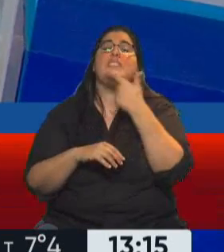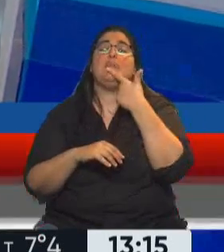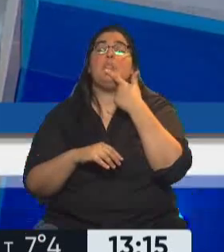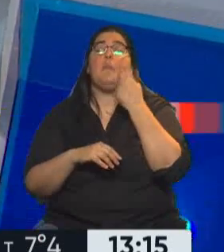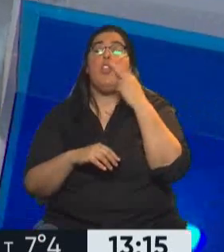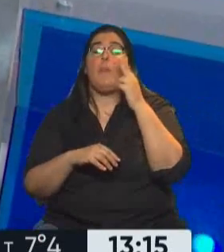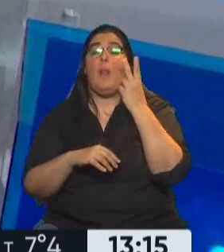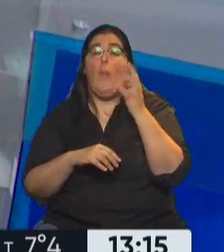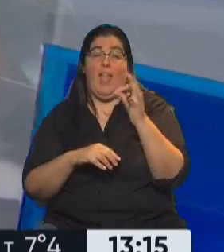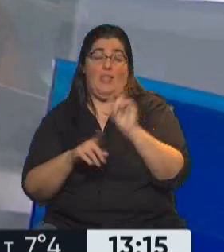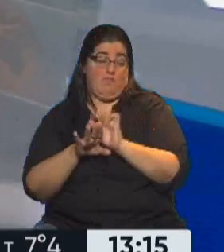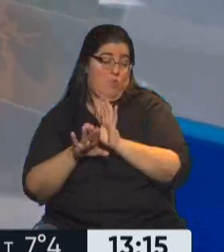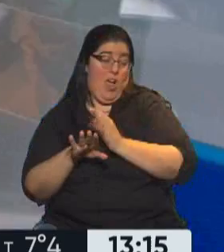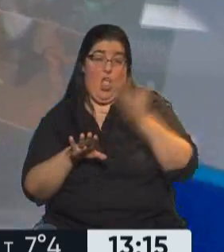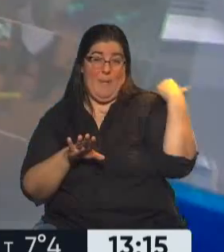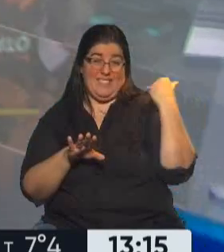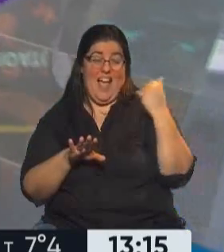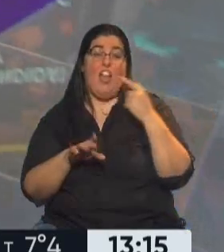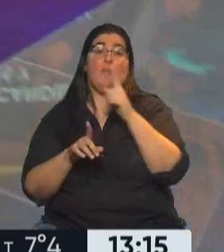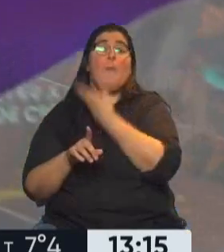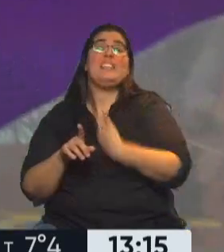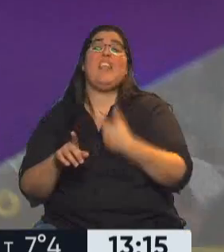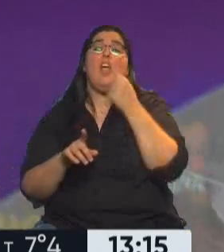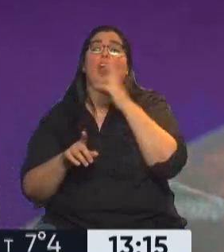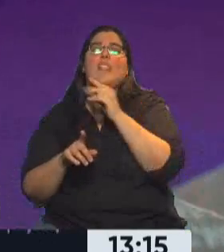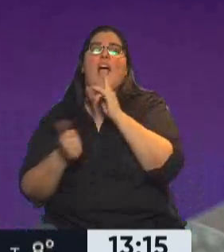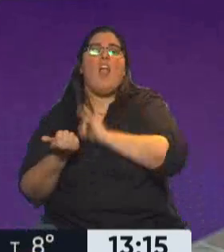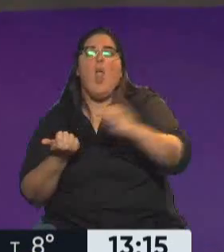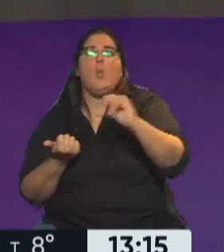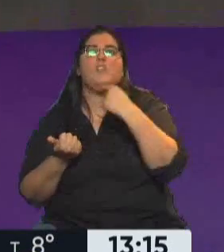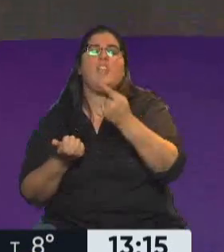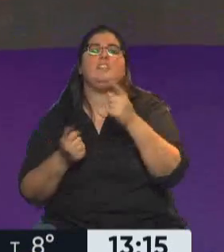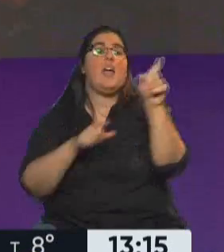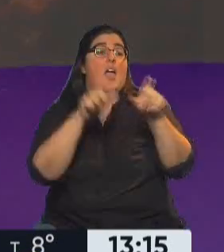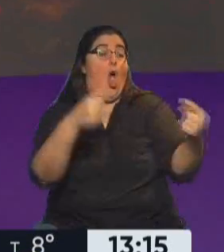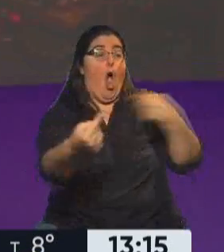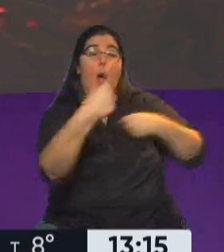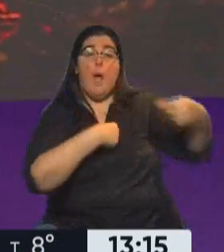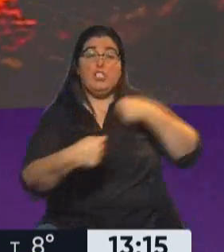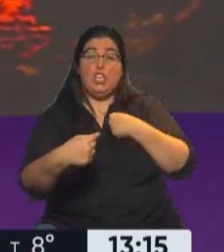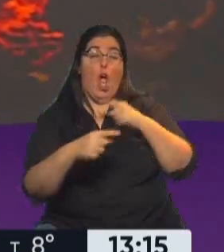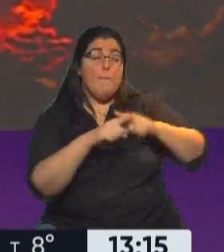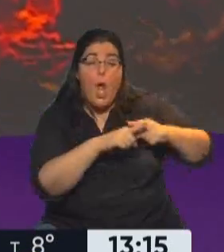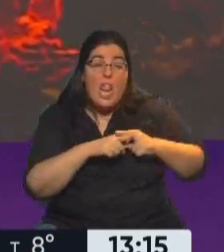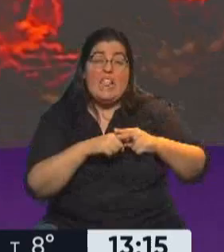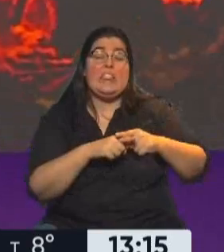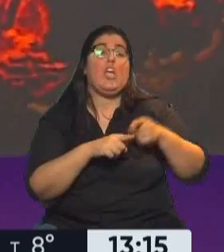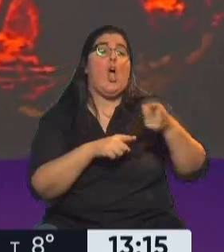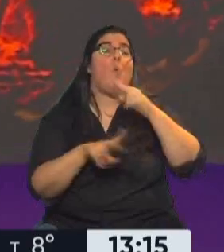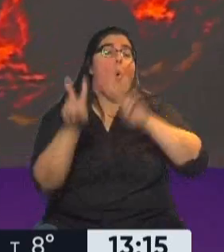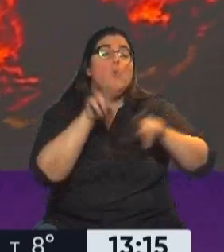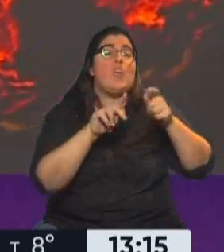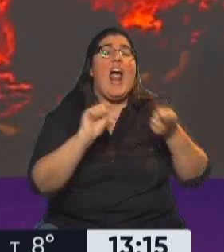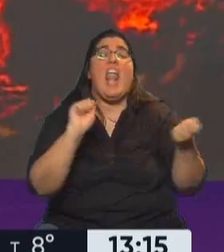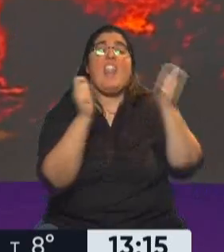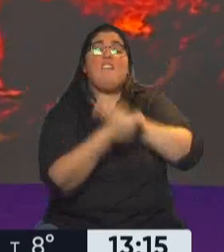2020, estamos hablando ya del año pasado, Ortega acusa de delincuentes a los opositores y políticos que promueven las reformas